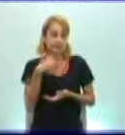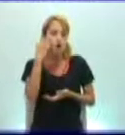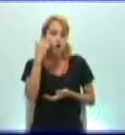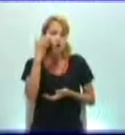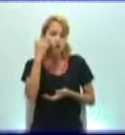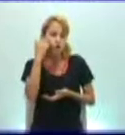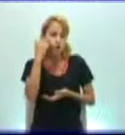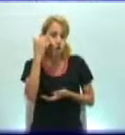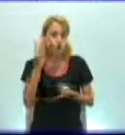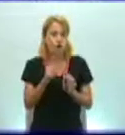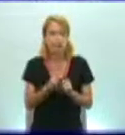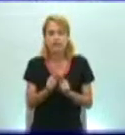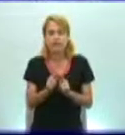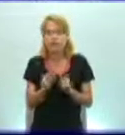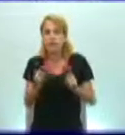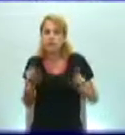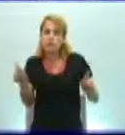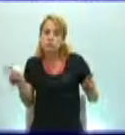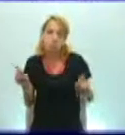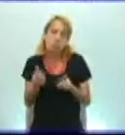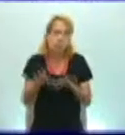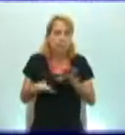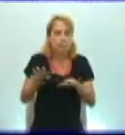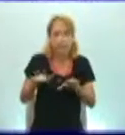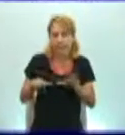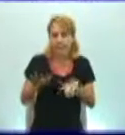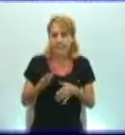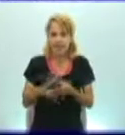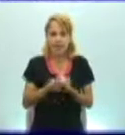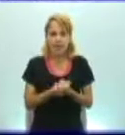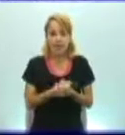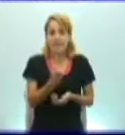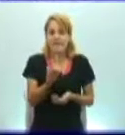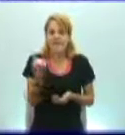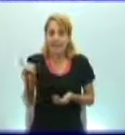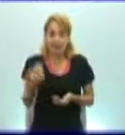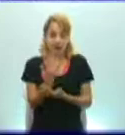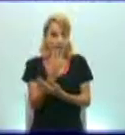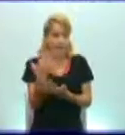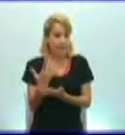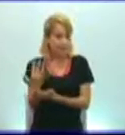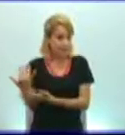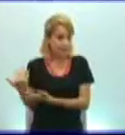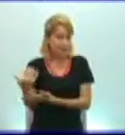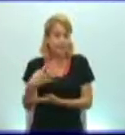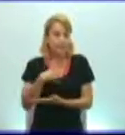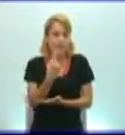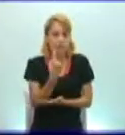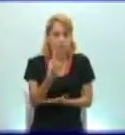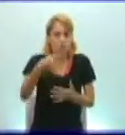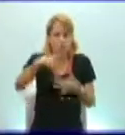y una longitud variable. De planta en planta, cada planta tiene una raíz característica.